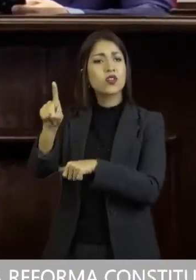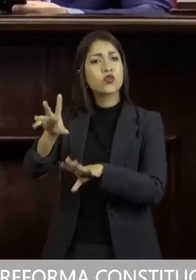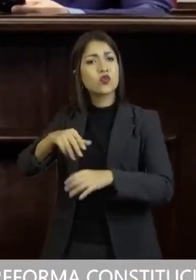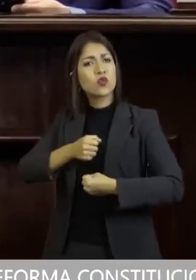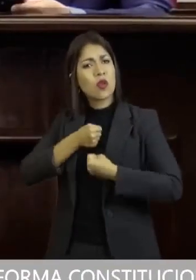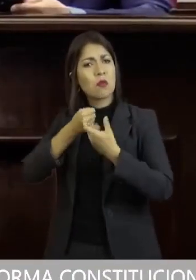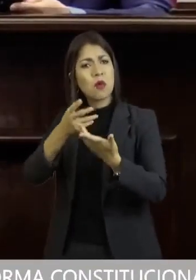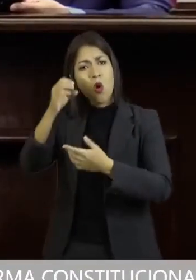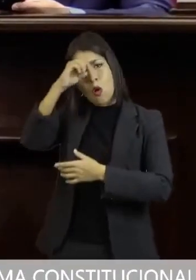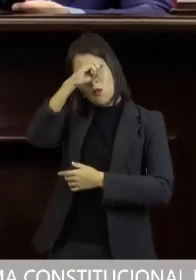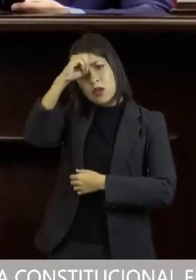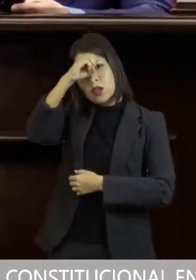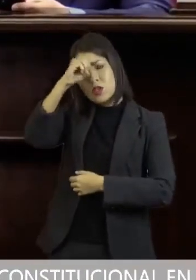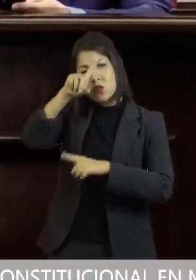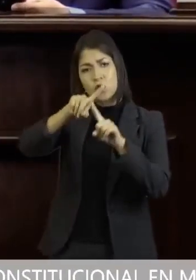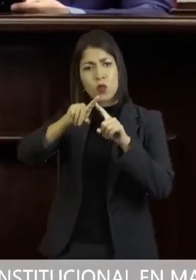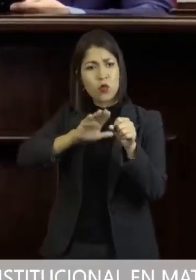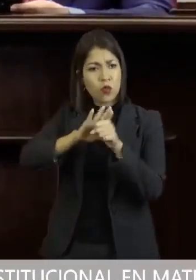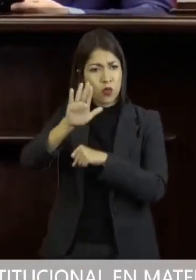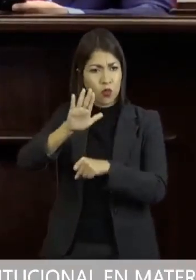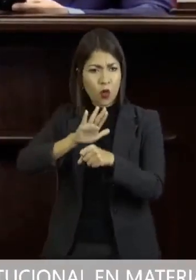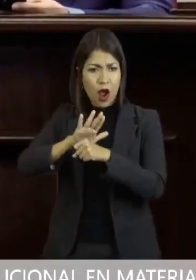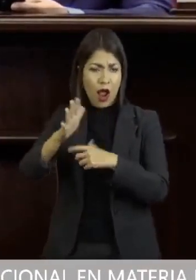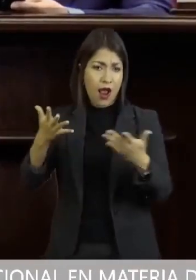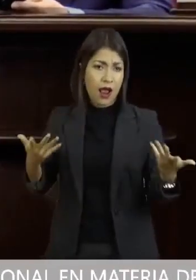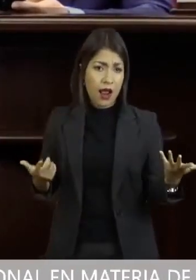solo de los integrantes.